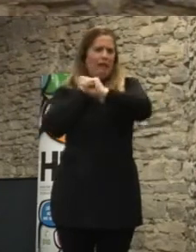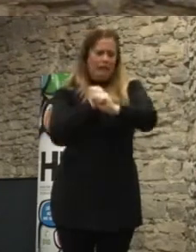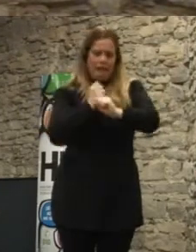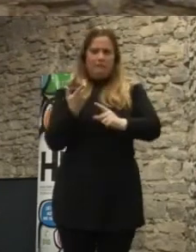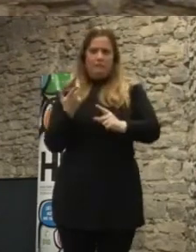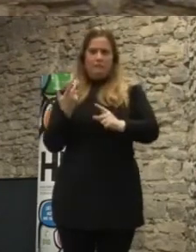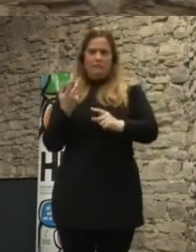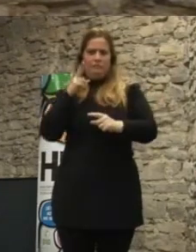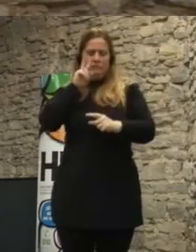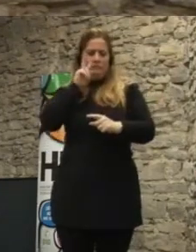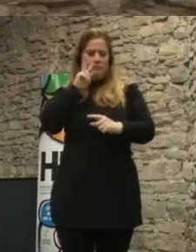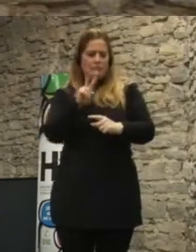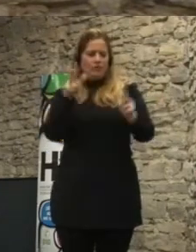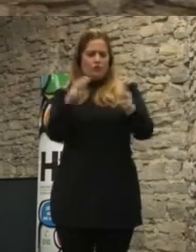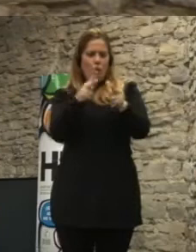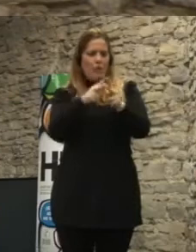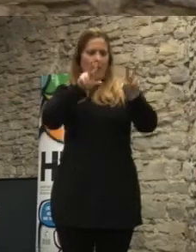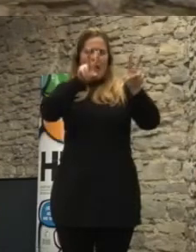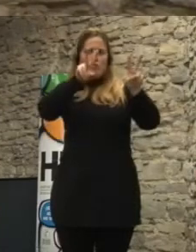que está dibujando una nueva sociedad.